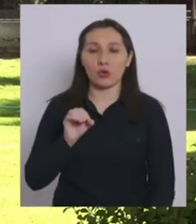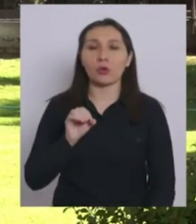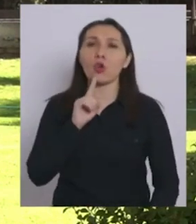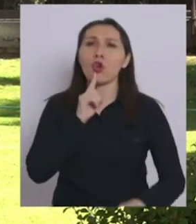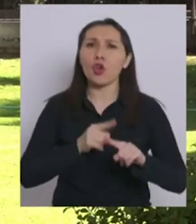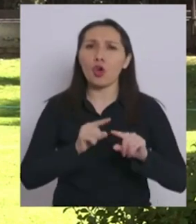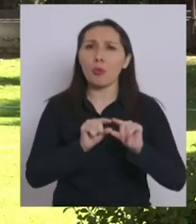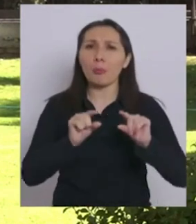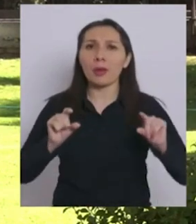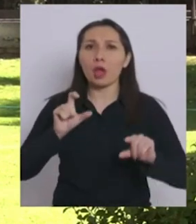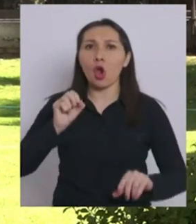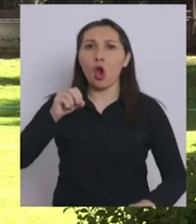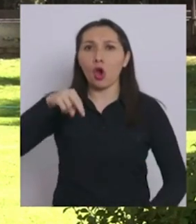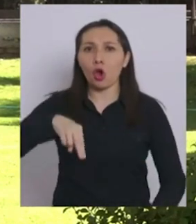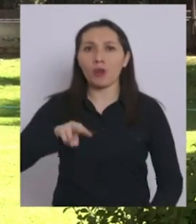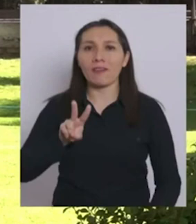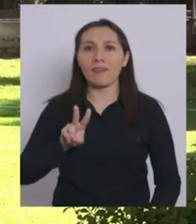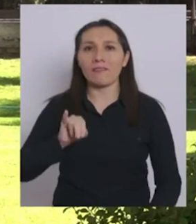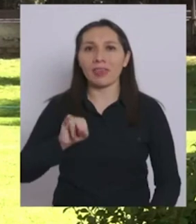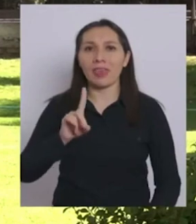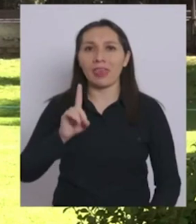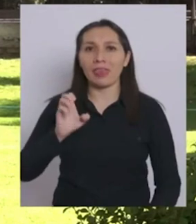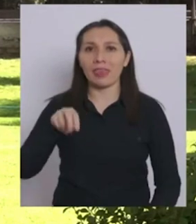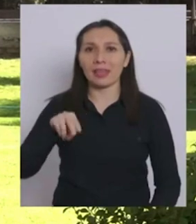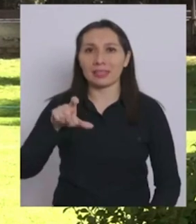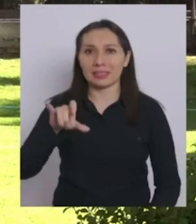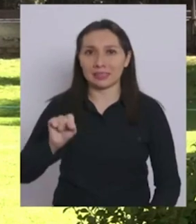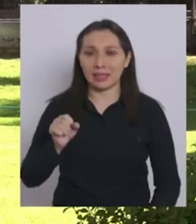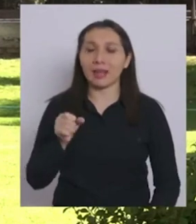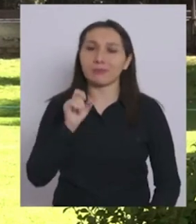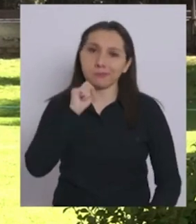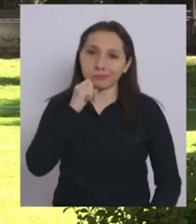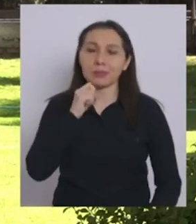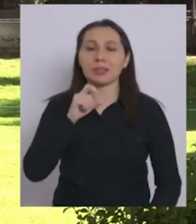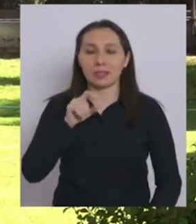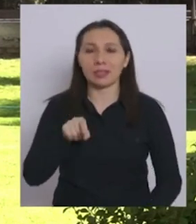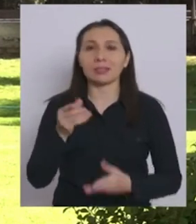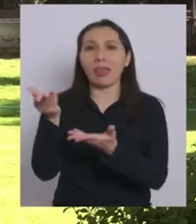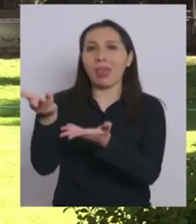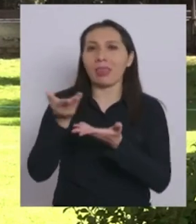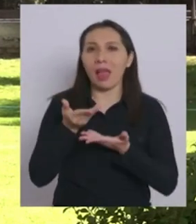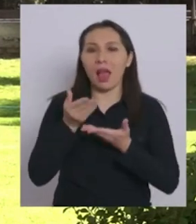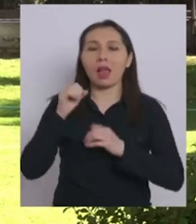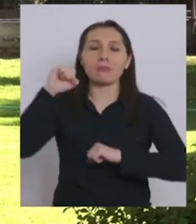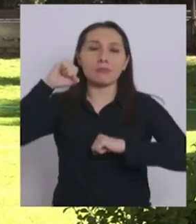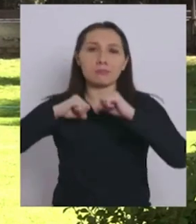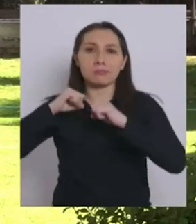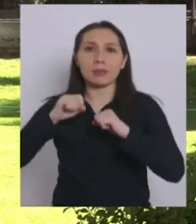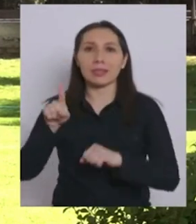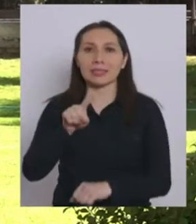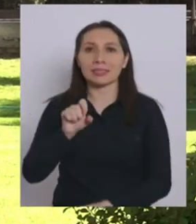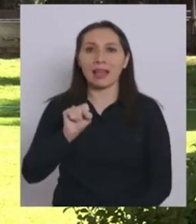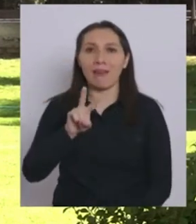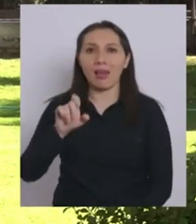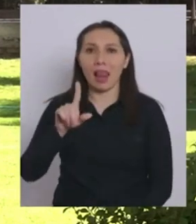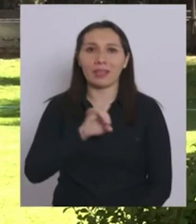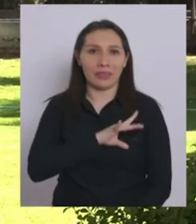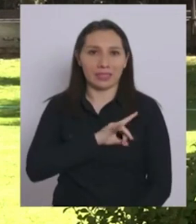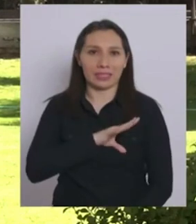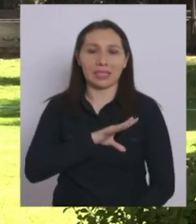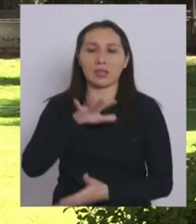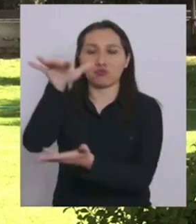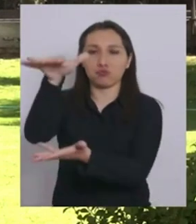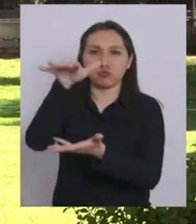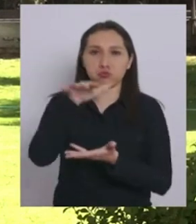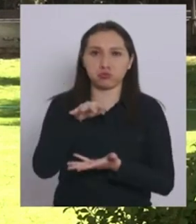se llama convivencia con evidencia repito y la va a traer laboratorio saval que hablar de los chilenos esta vacuna